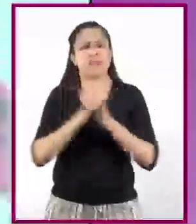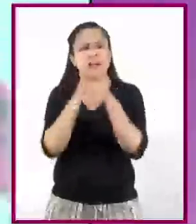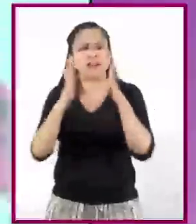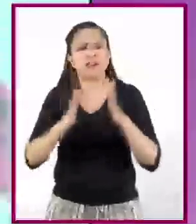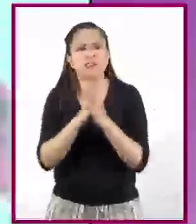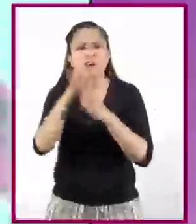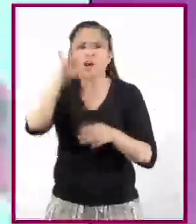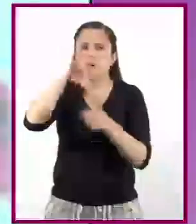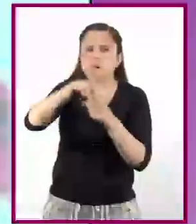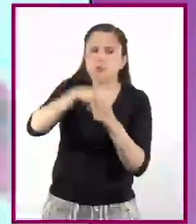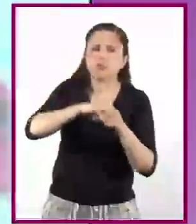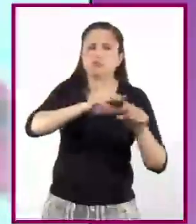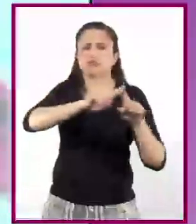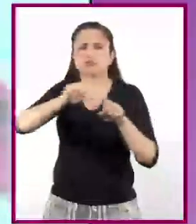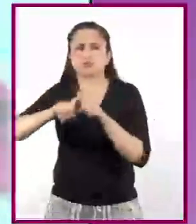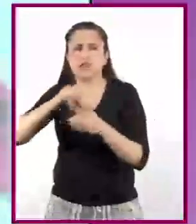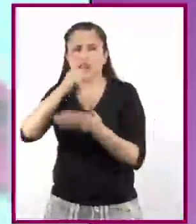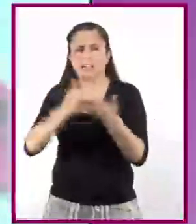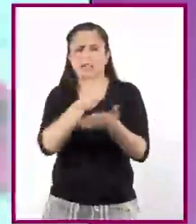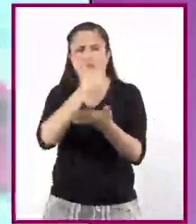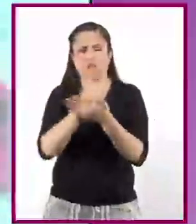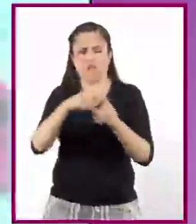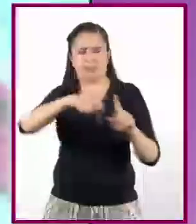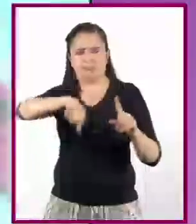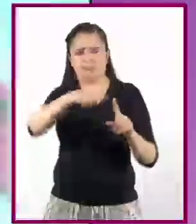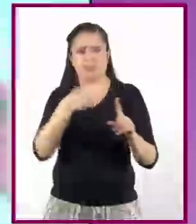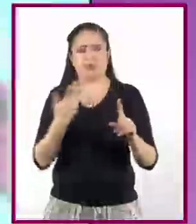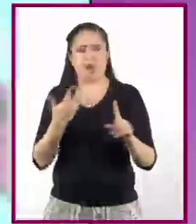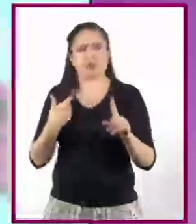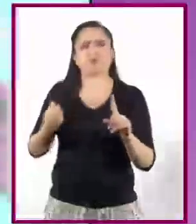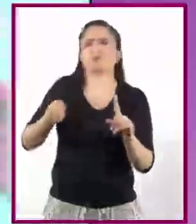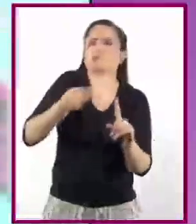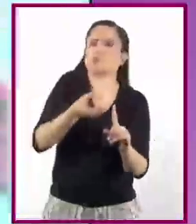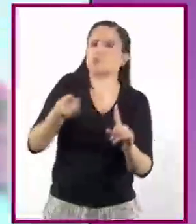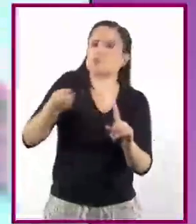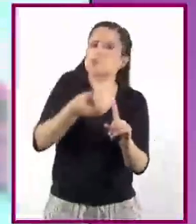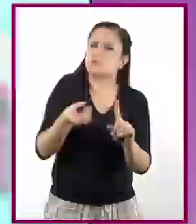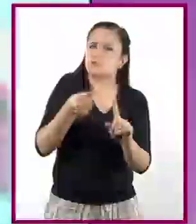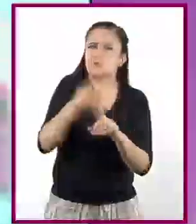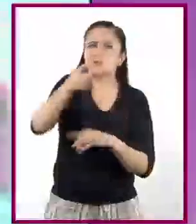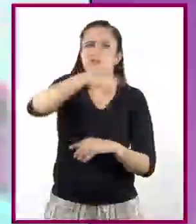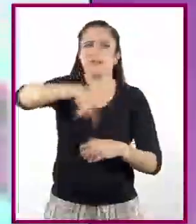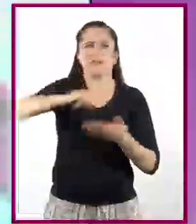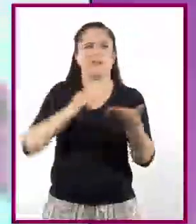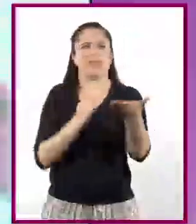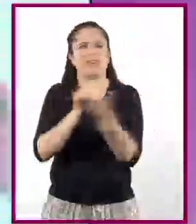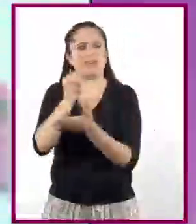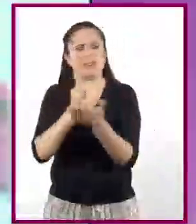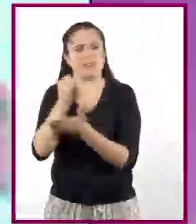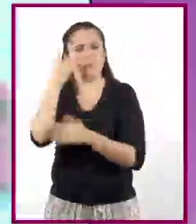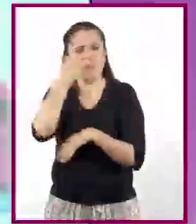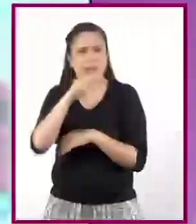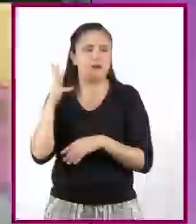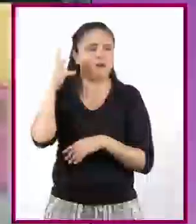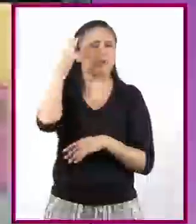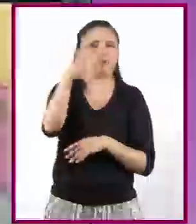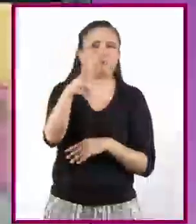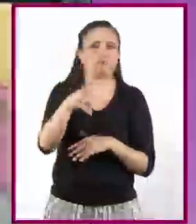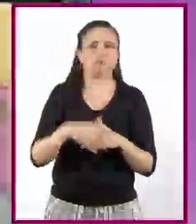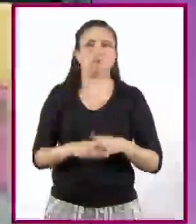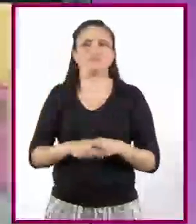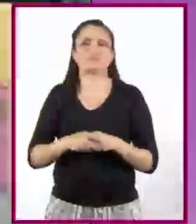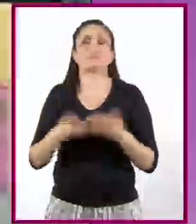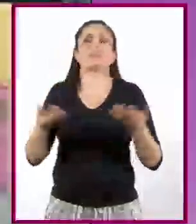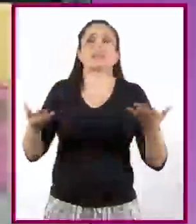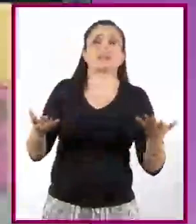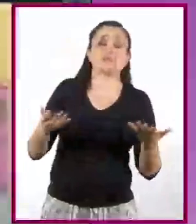actividades que la ciudad requiere y tenemos cierta decisión para a futuro. Bueno,